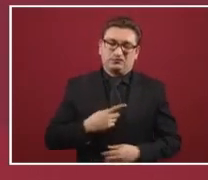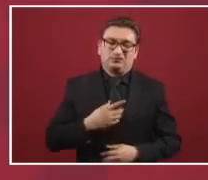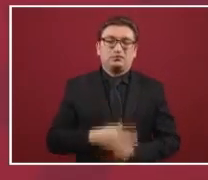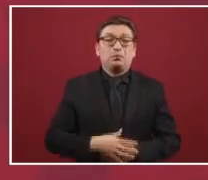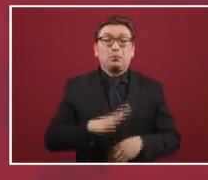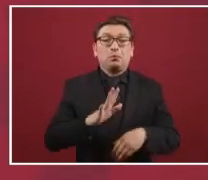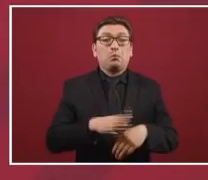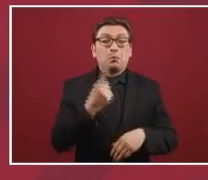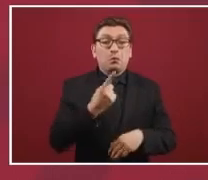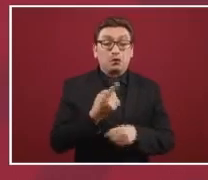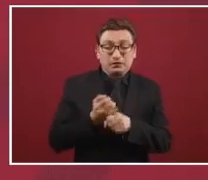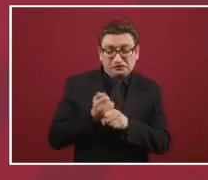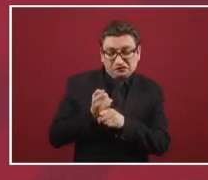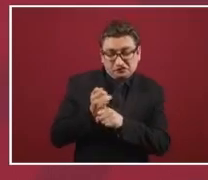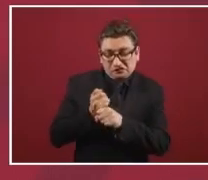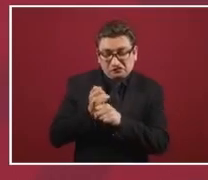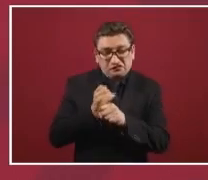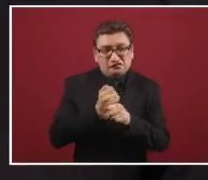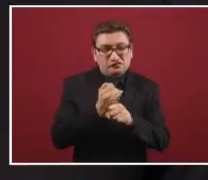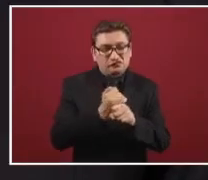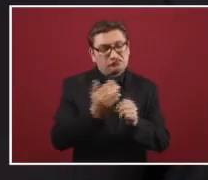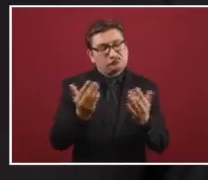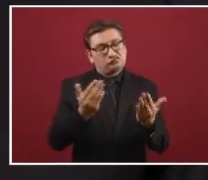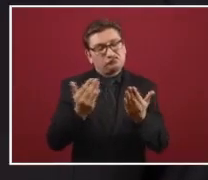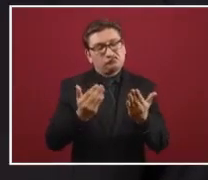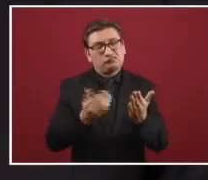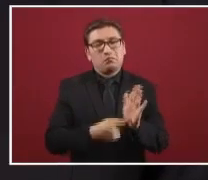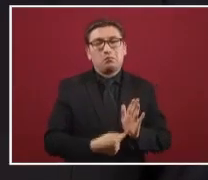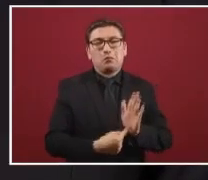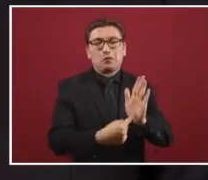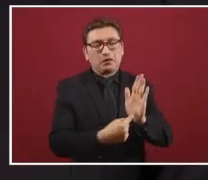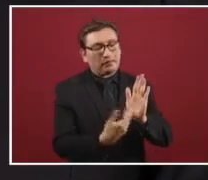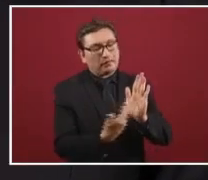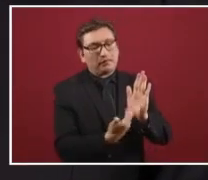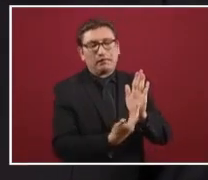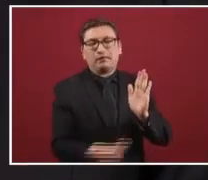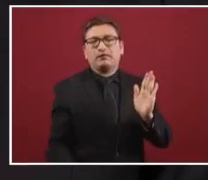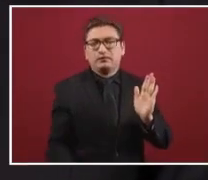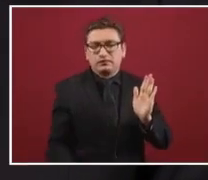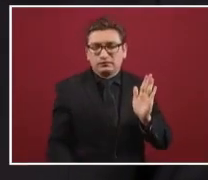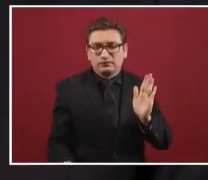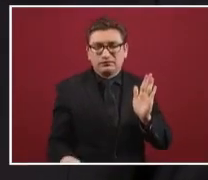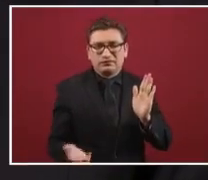porque los estudios demuestran de que no